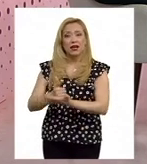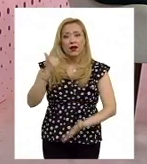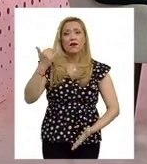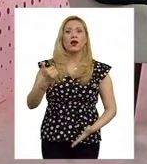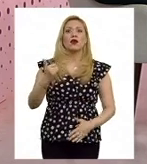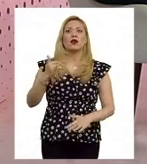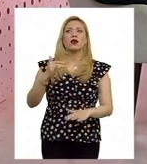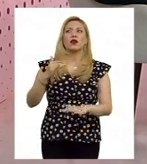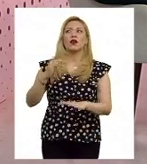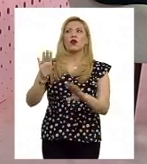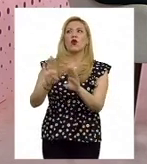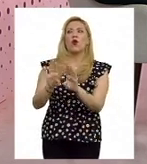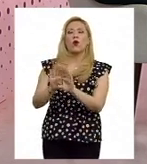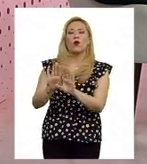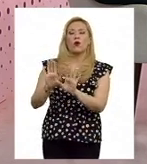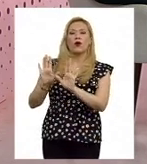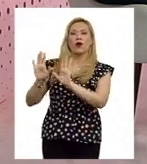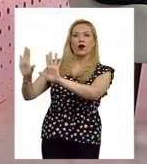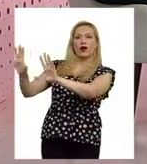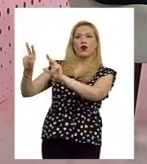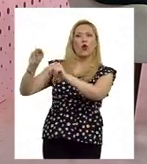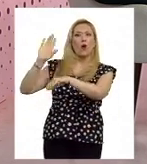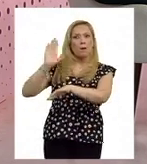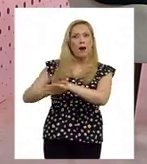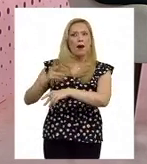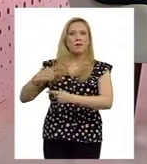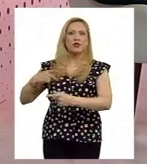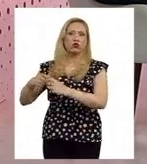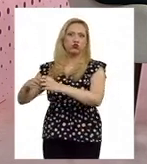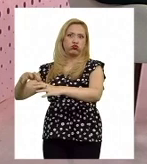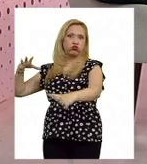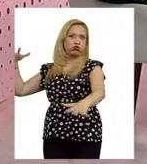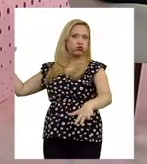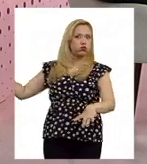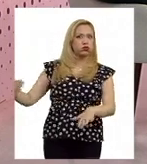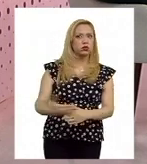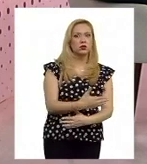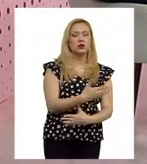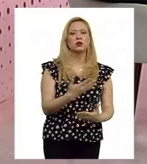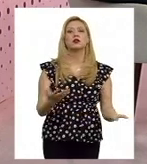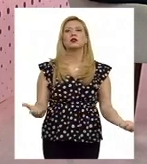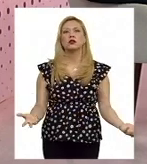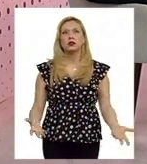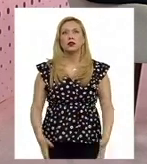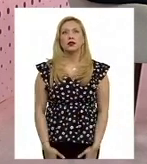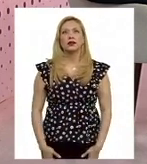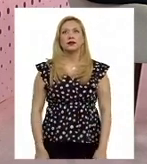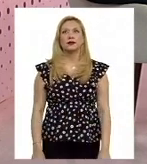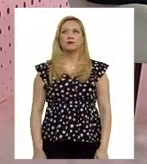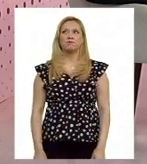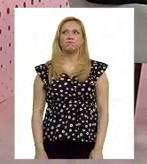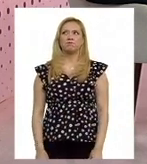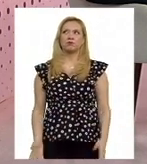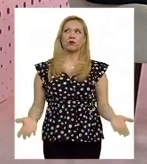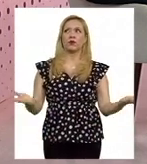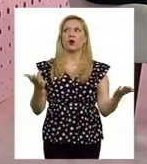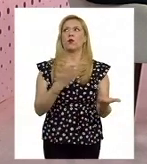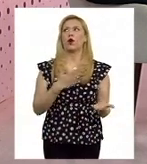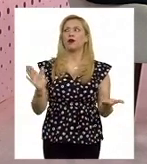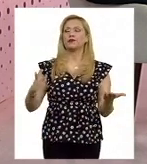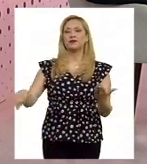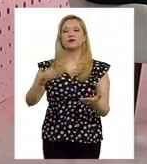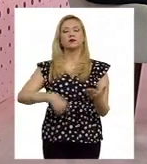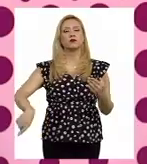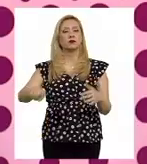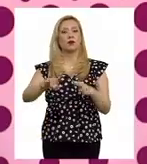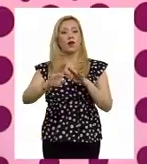movilizaciones forzadas y este impacto social. Bueno, pues te comentaba esta parte de que las migraciones